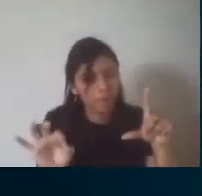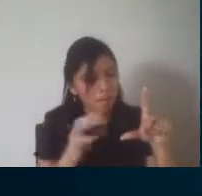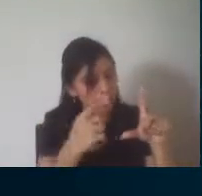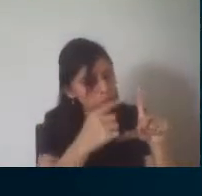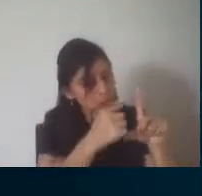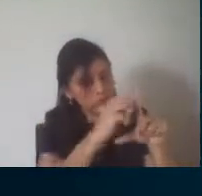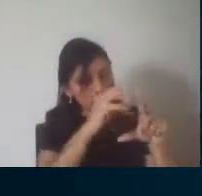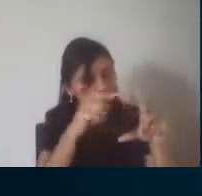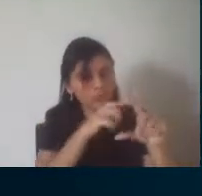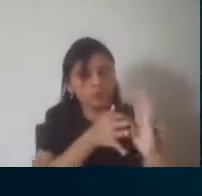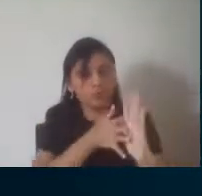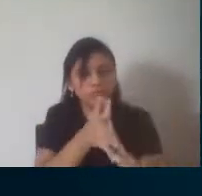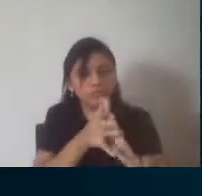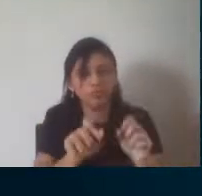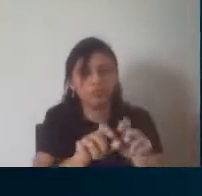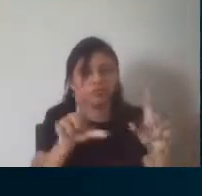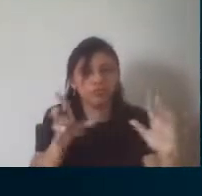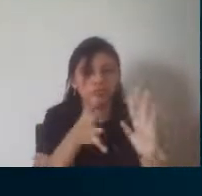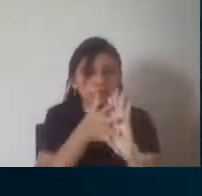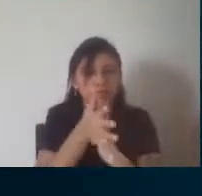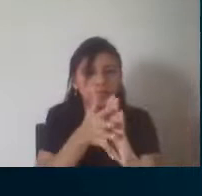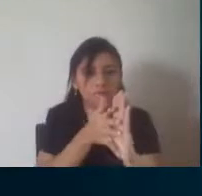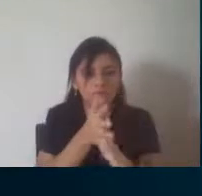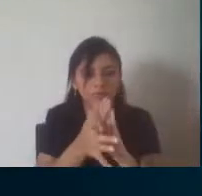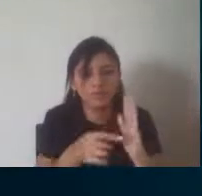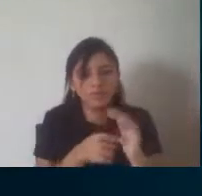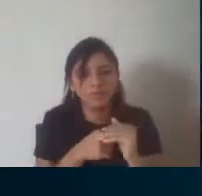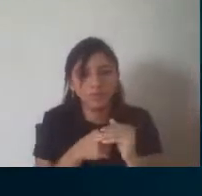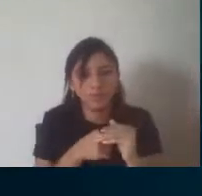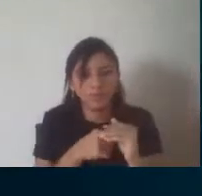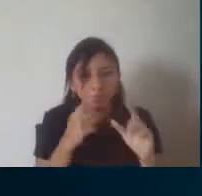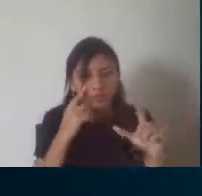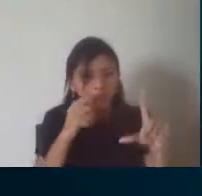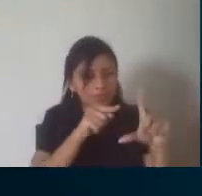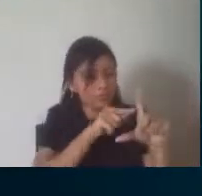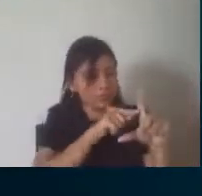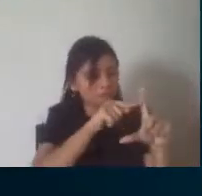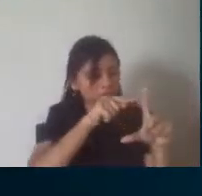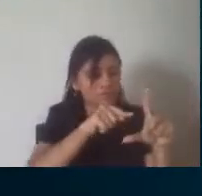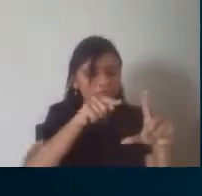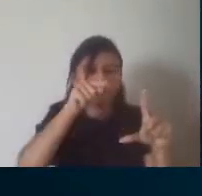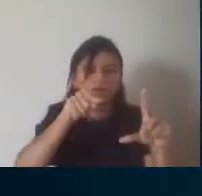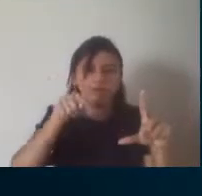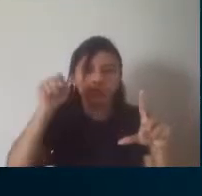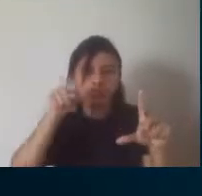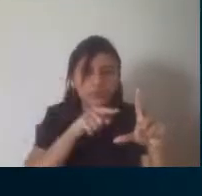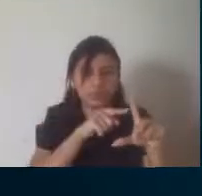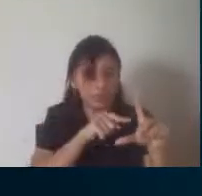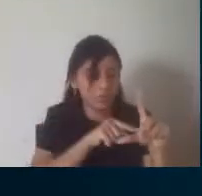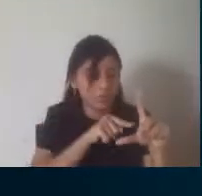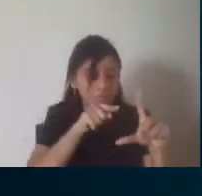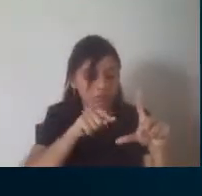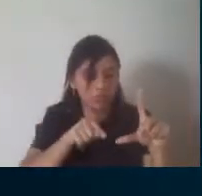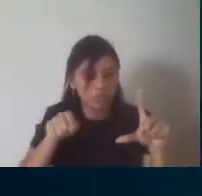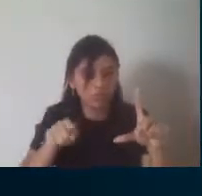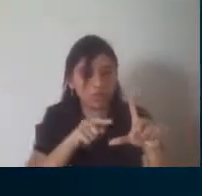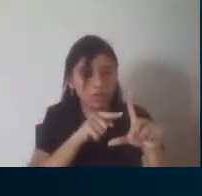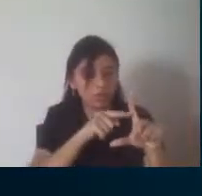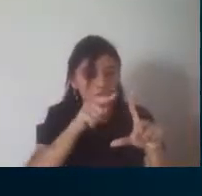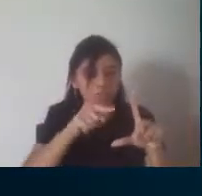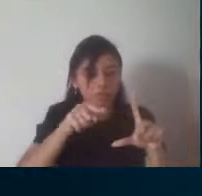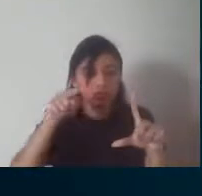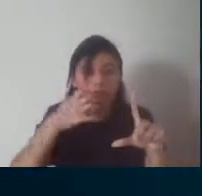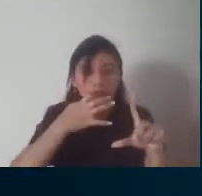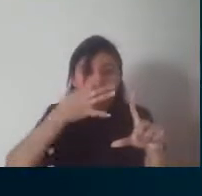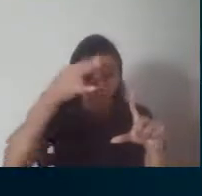Lo seleccionamos y nos muestra la carga real y la carga estimada. La carga real se obtiene a